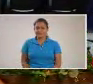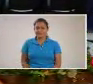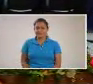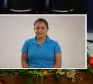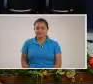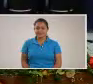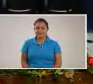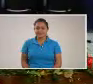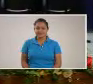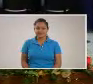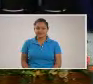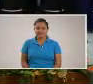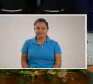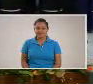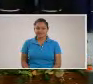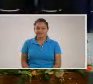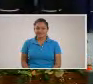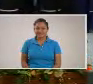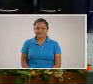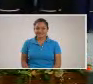espérame, vamos a ver si se me quedó.